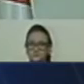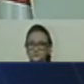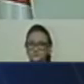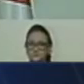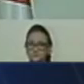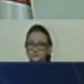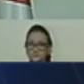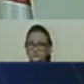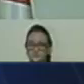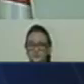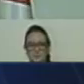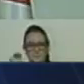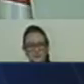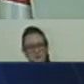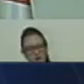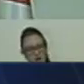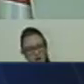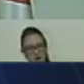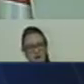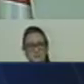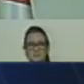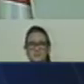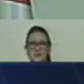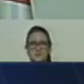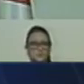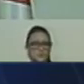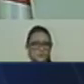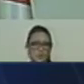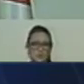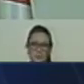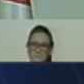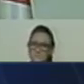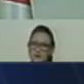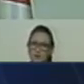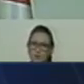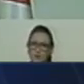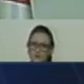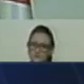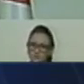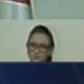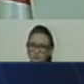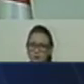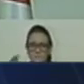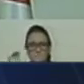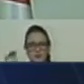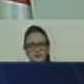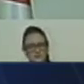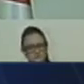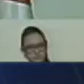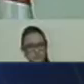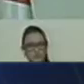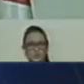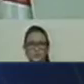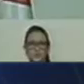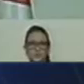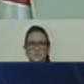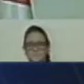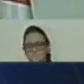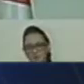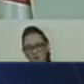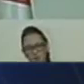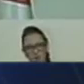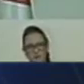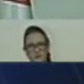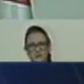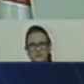La patria se ama como la tenemos para mejorarla. La patria la amamos como es para mejorarla.